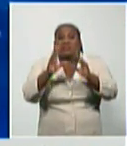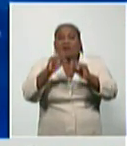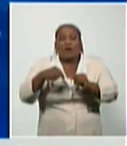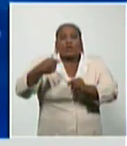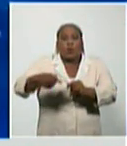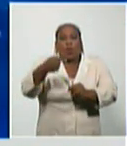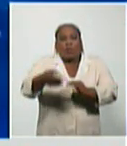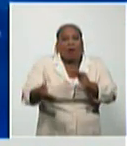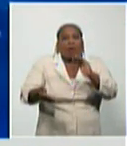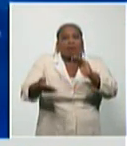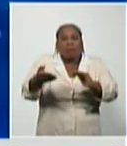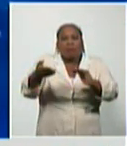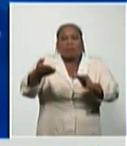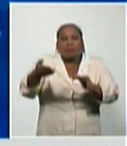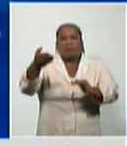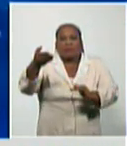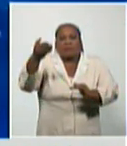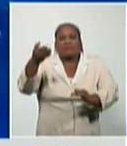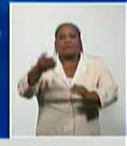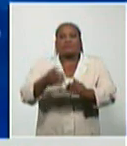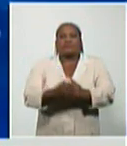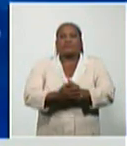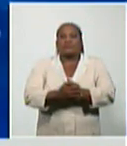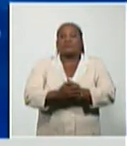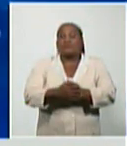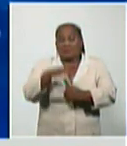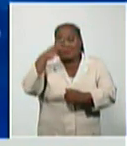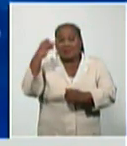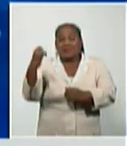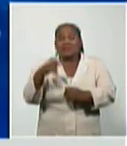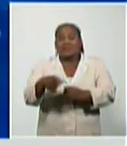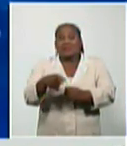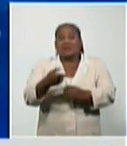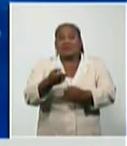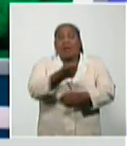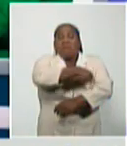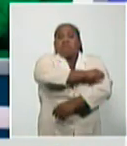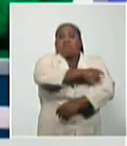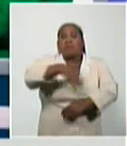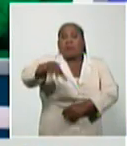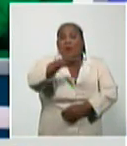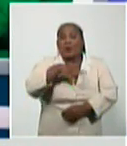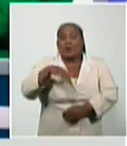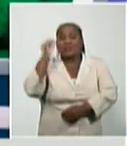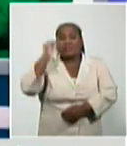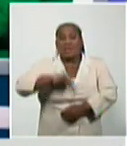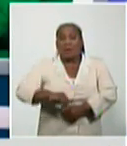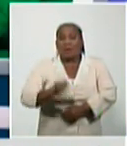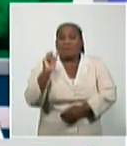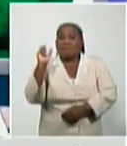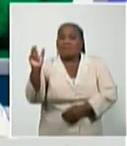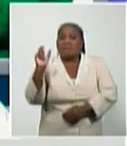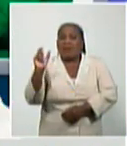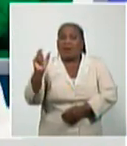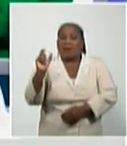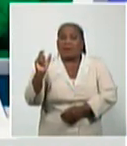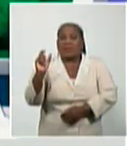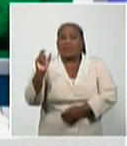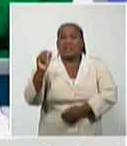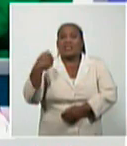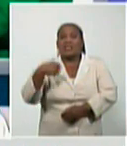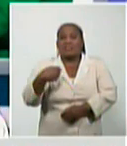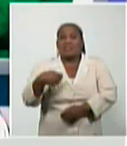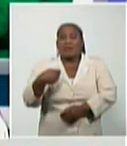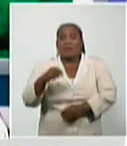porque también la población domina ese término. Se habla de que tiene que haber una inmunidad de